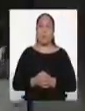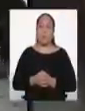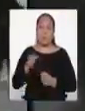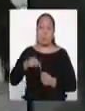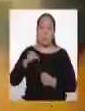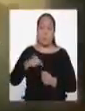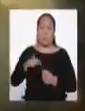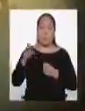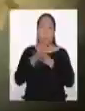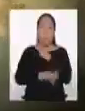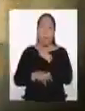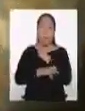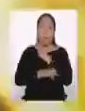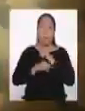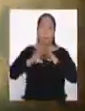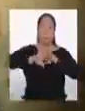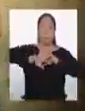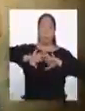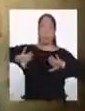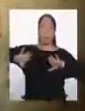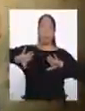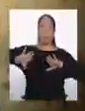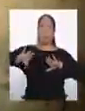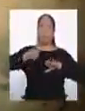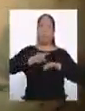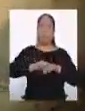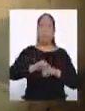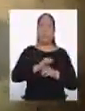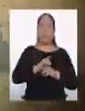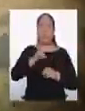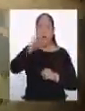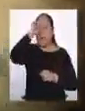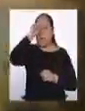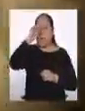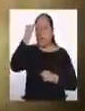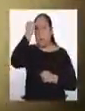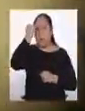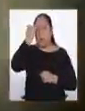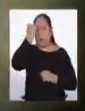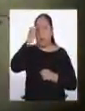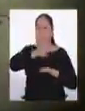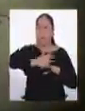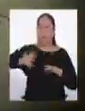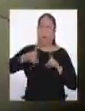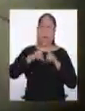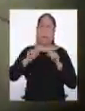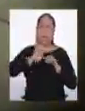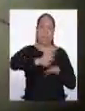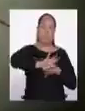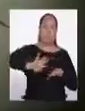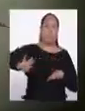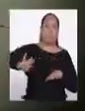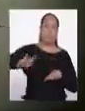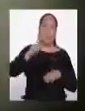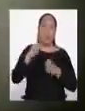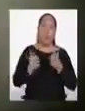Nuestro país rompió relaciones con los países del eje, Alemania, Italia y Japón.